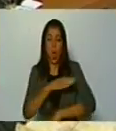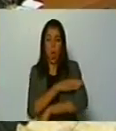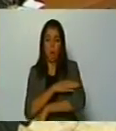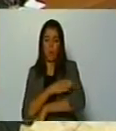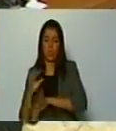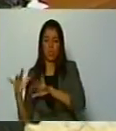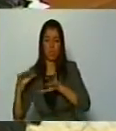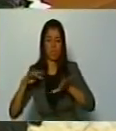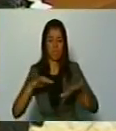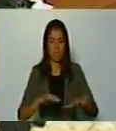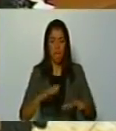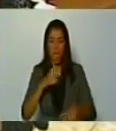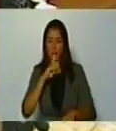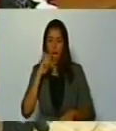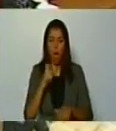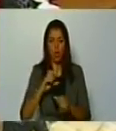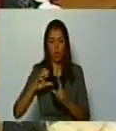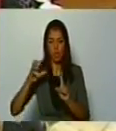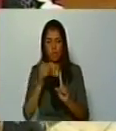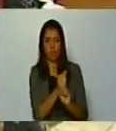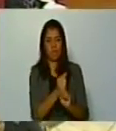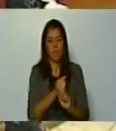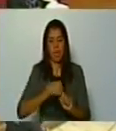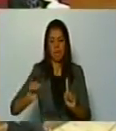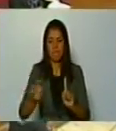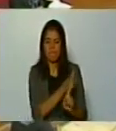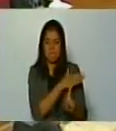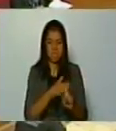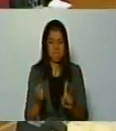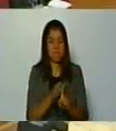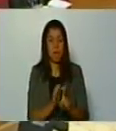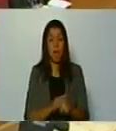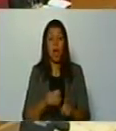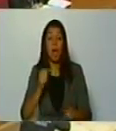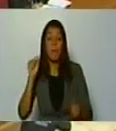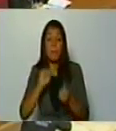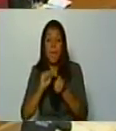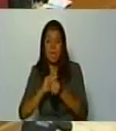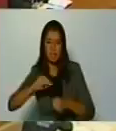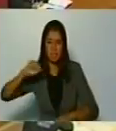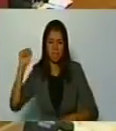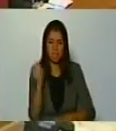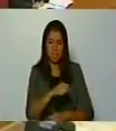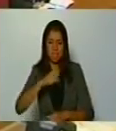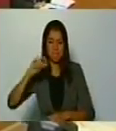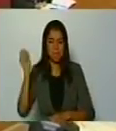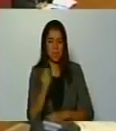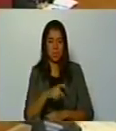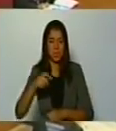apedreados, apuñaleados, y finalmente era una oda